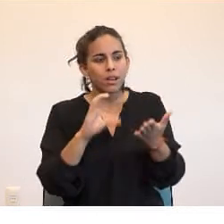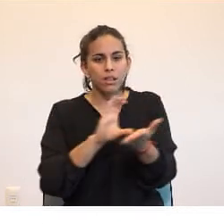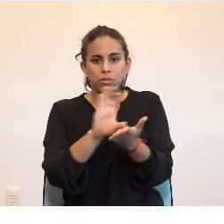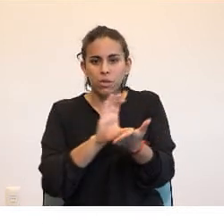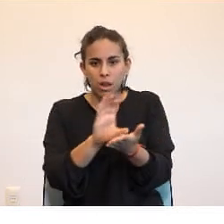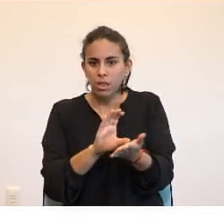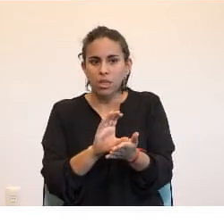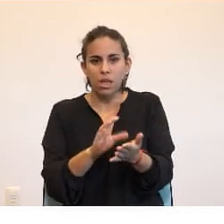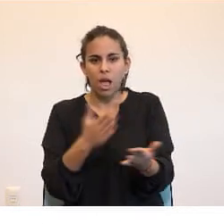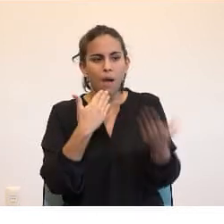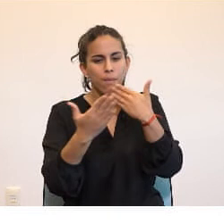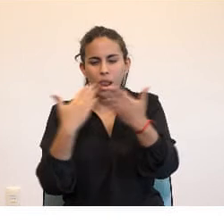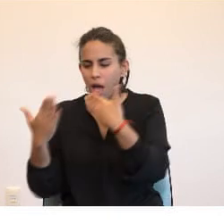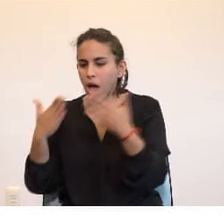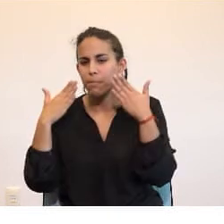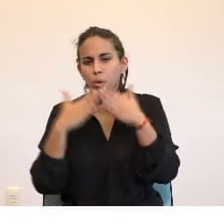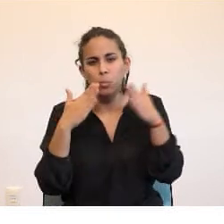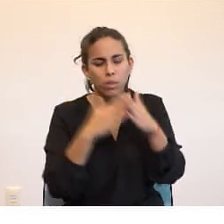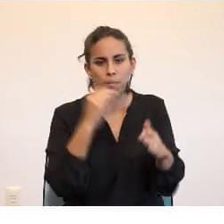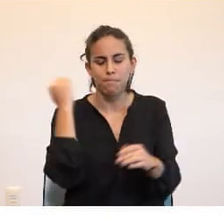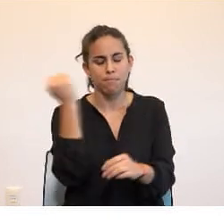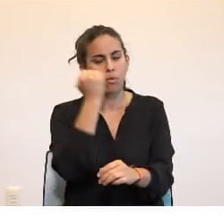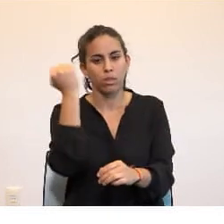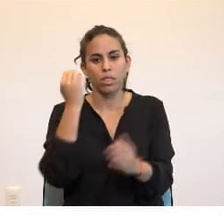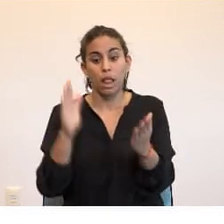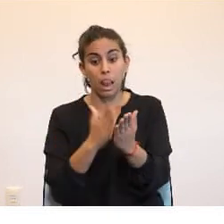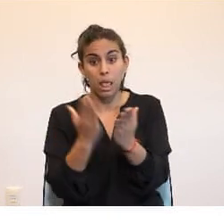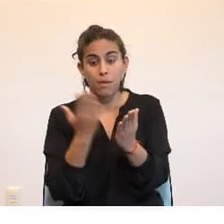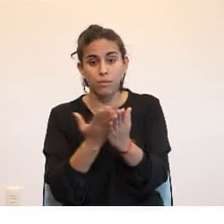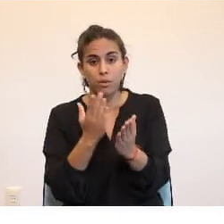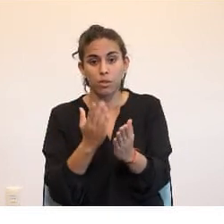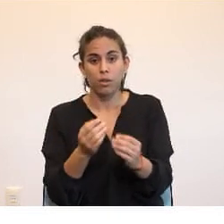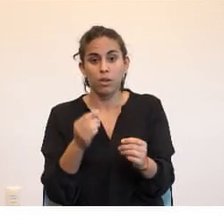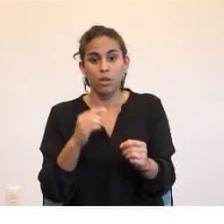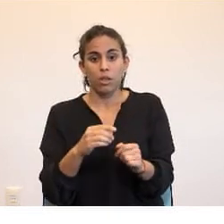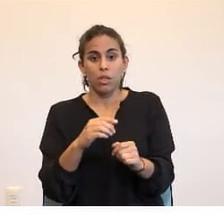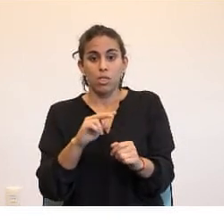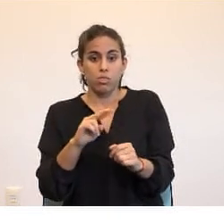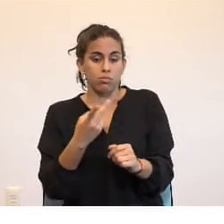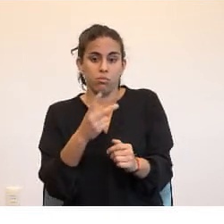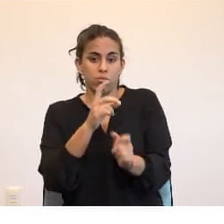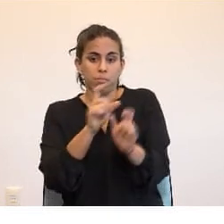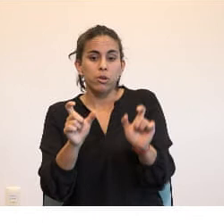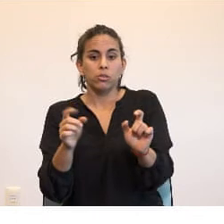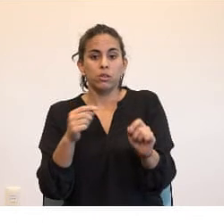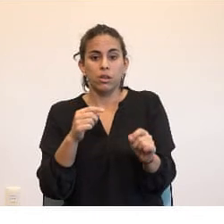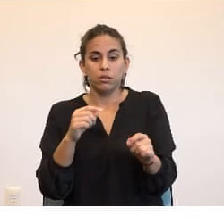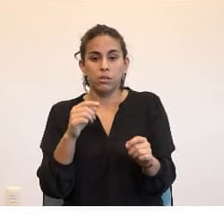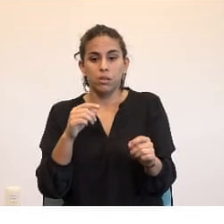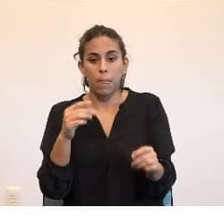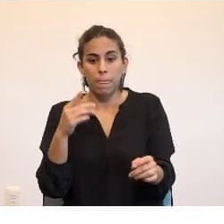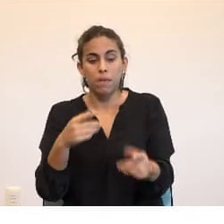el diálogo y las preguntas. El libro de Linda Elder y Richard Paul, titulado El arte de formular